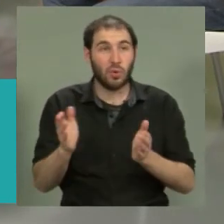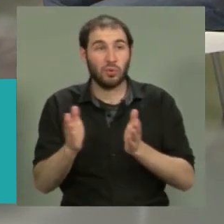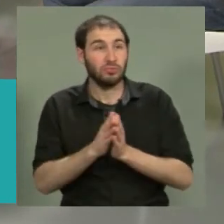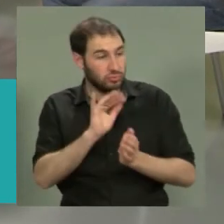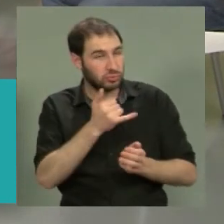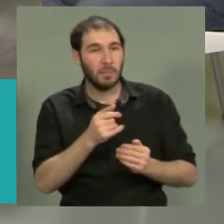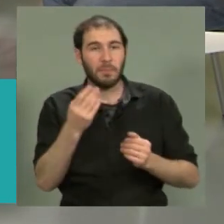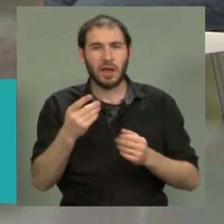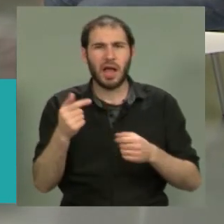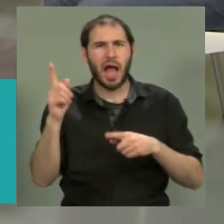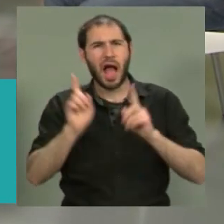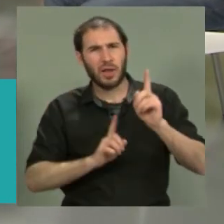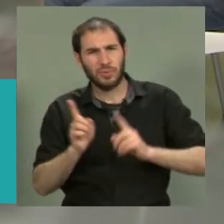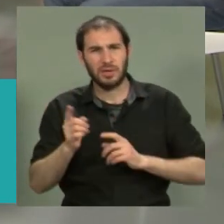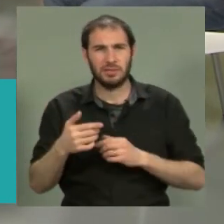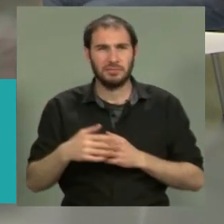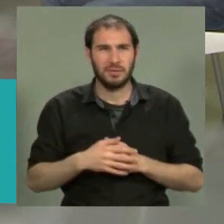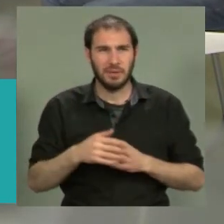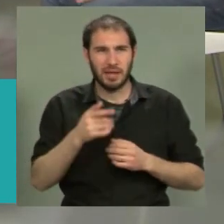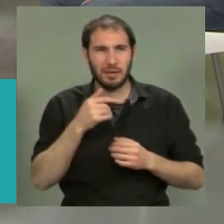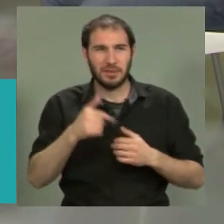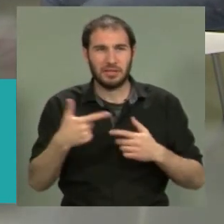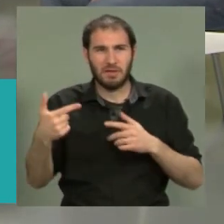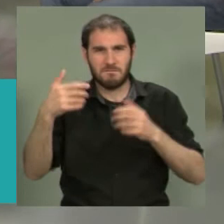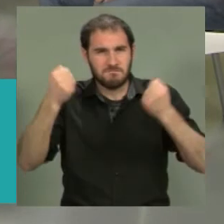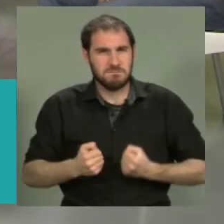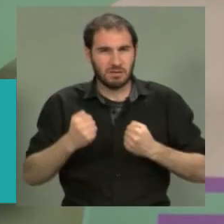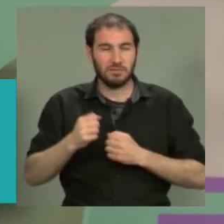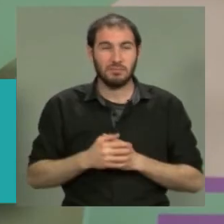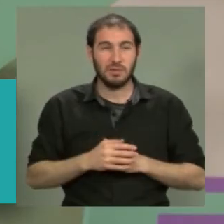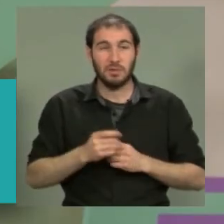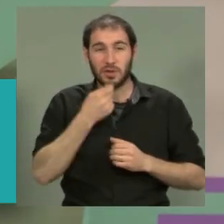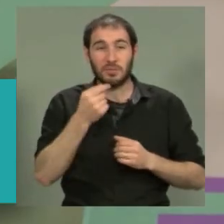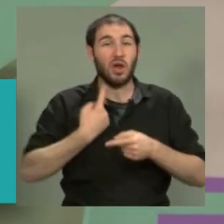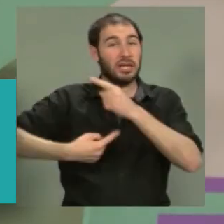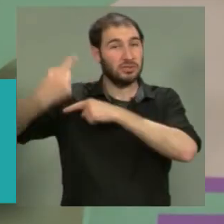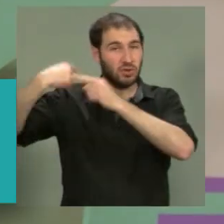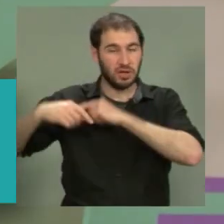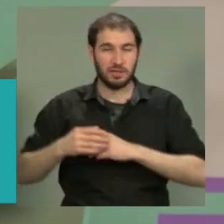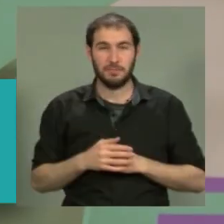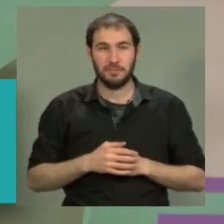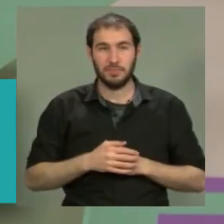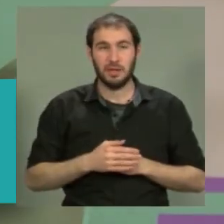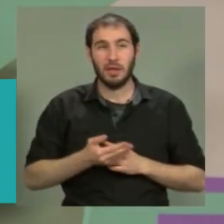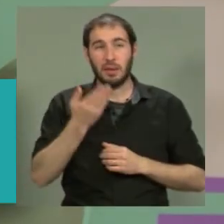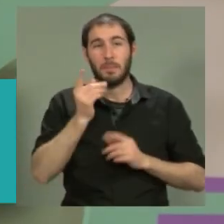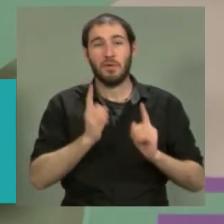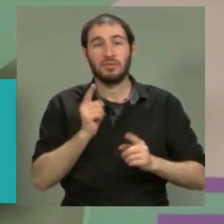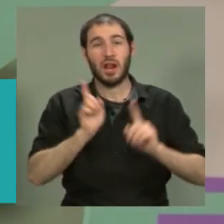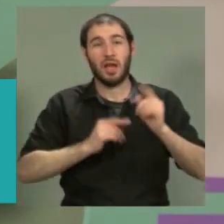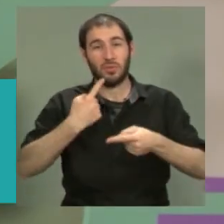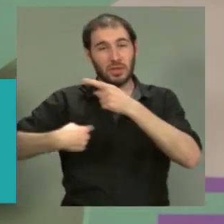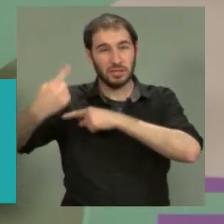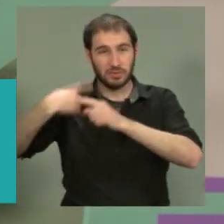porque hay posiciones mucho más No, ortodoxas a veces, ¿no? si vamos a la historia, y hay algunos profesores de